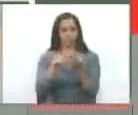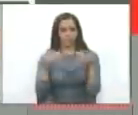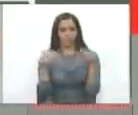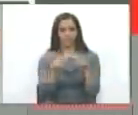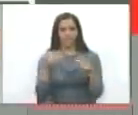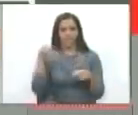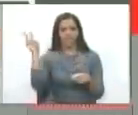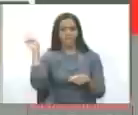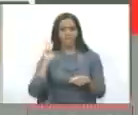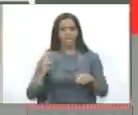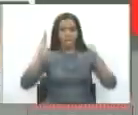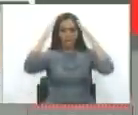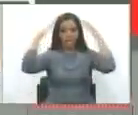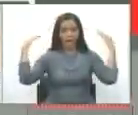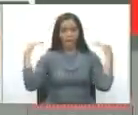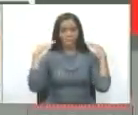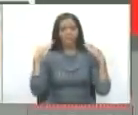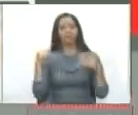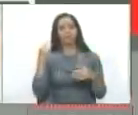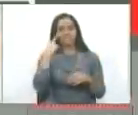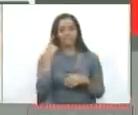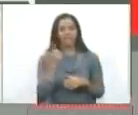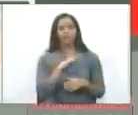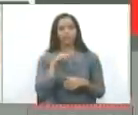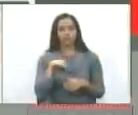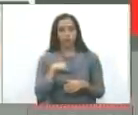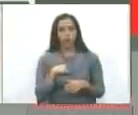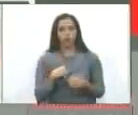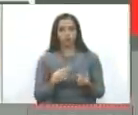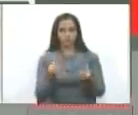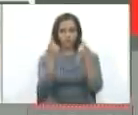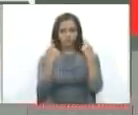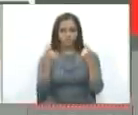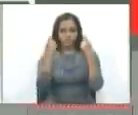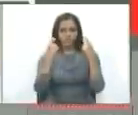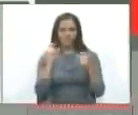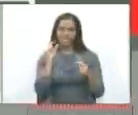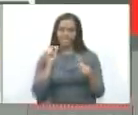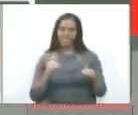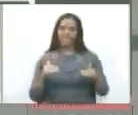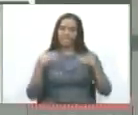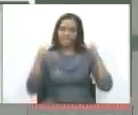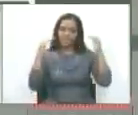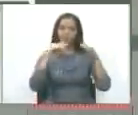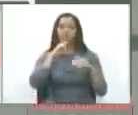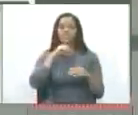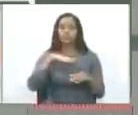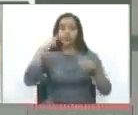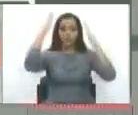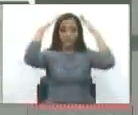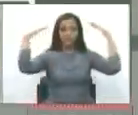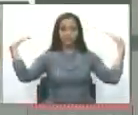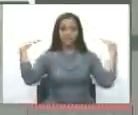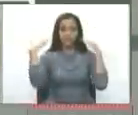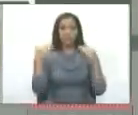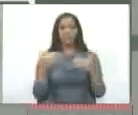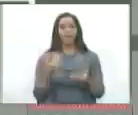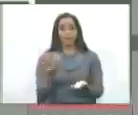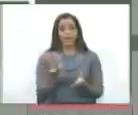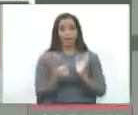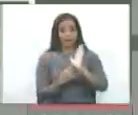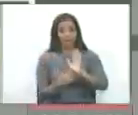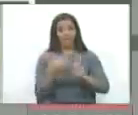Vietnam, usted sabe que nosotros nos formamos y casi que crecimos con la historia de Vietnam, era la referencia revolucionaria,